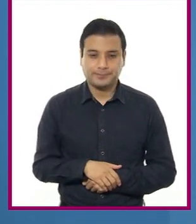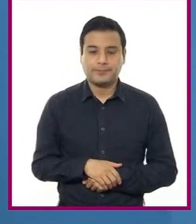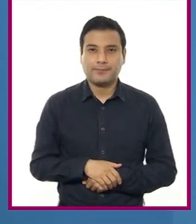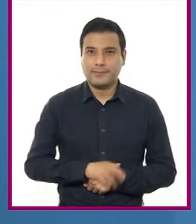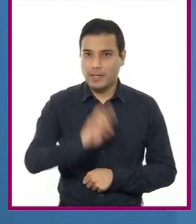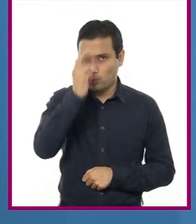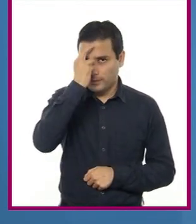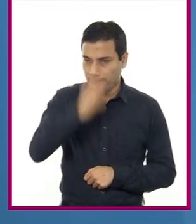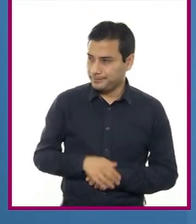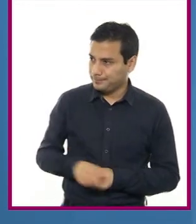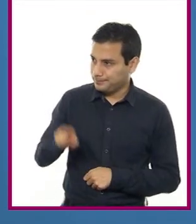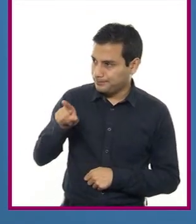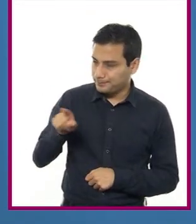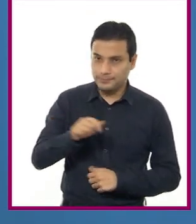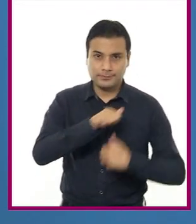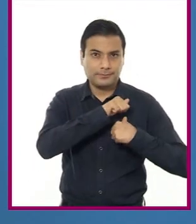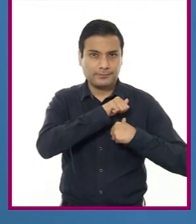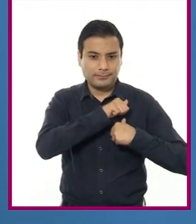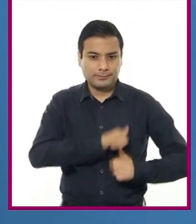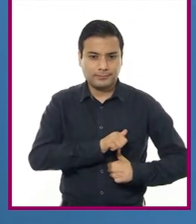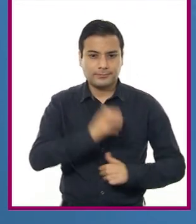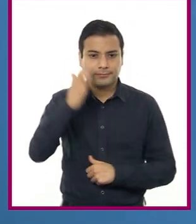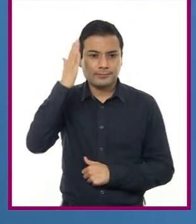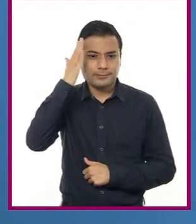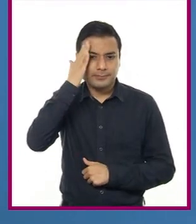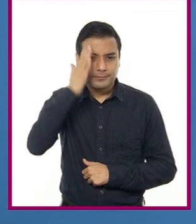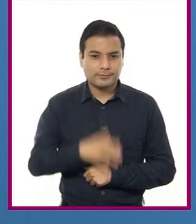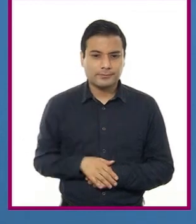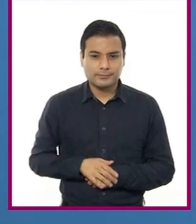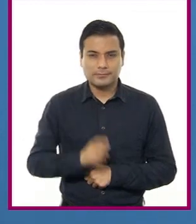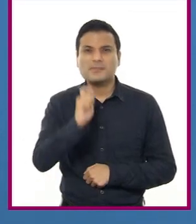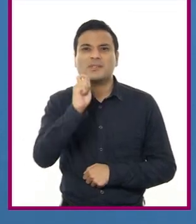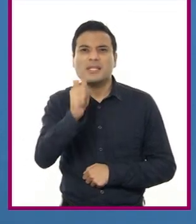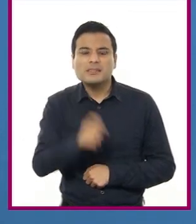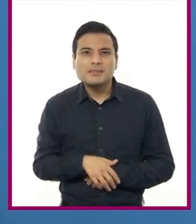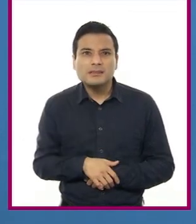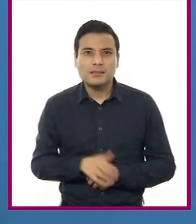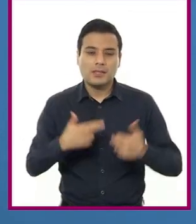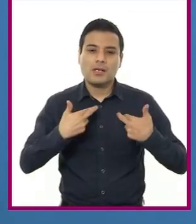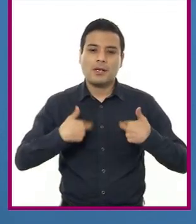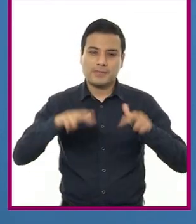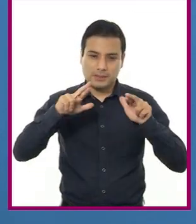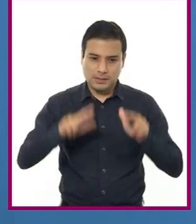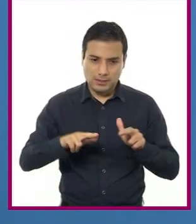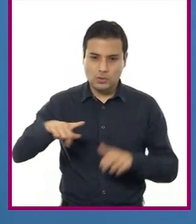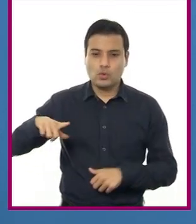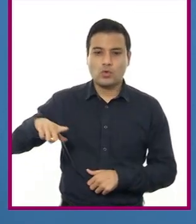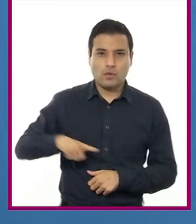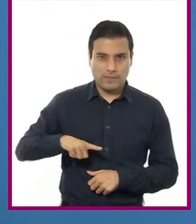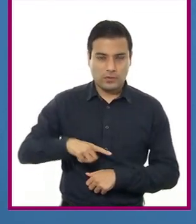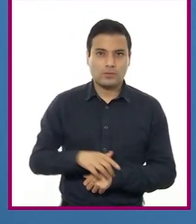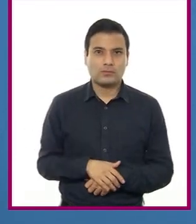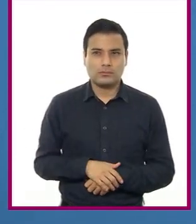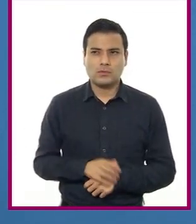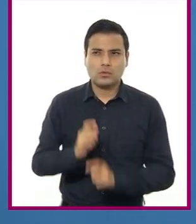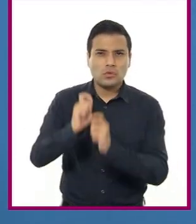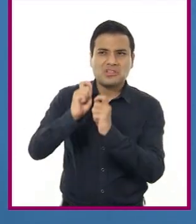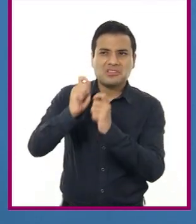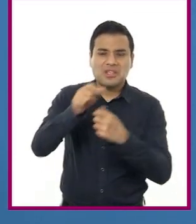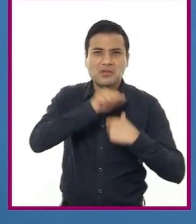la autoridad es un representante de gobierno, cuya facultad le otorga y reconocen las y